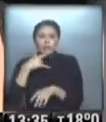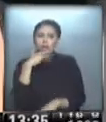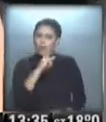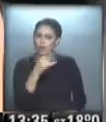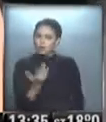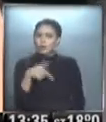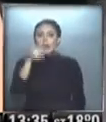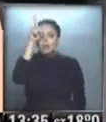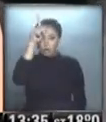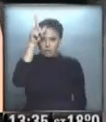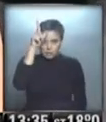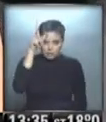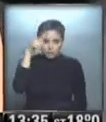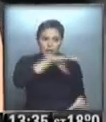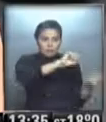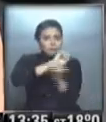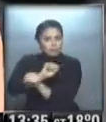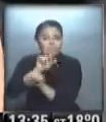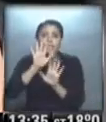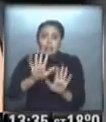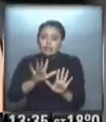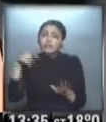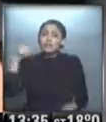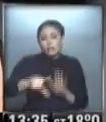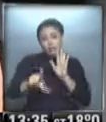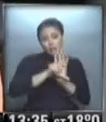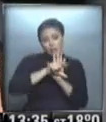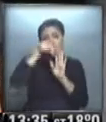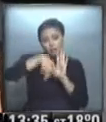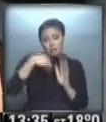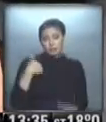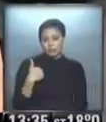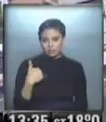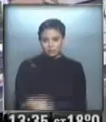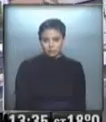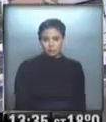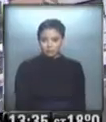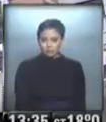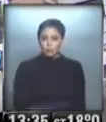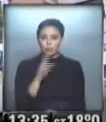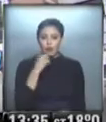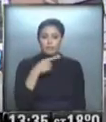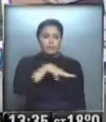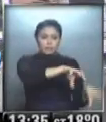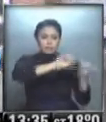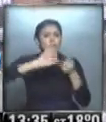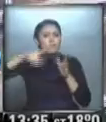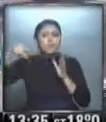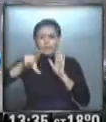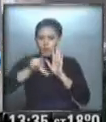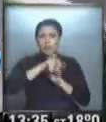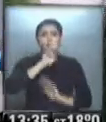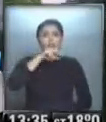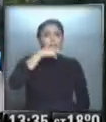denunciaron la policía la detuvo y esto viola la ley vigente en nuestro país la detención ilegal de una mujer de